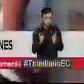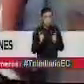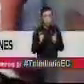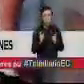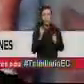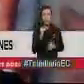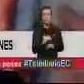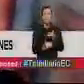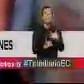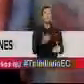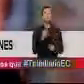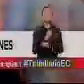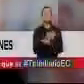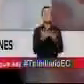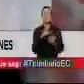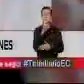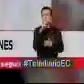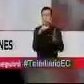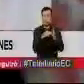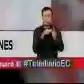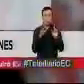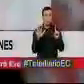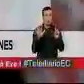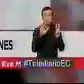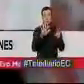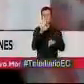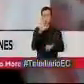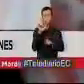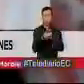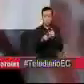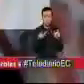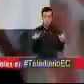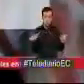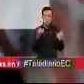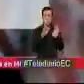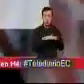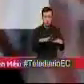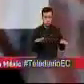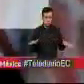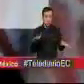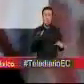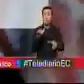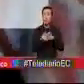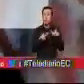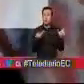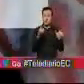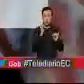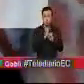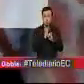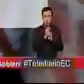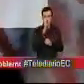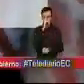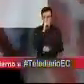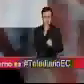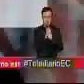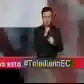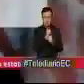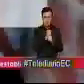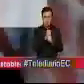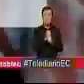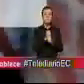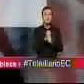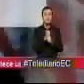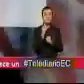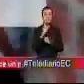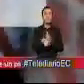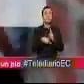inconveniente. Para este proceso se desplegarán 2.675 personas entre estudiantes, personal del Instituto Ecuatoriano de Estadística